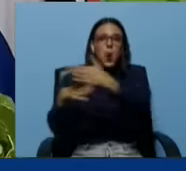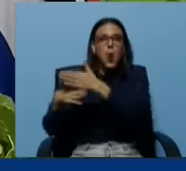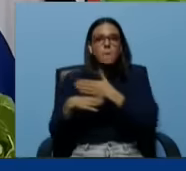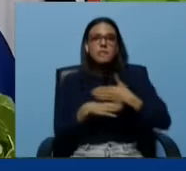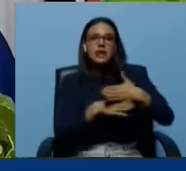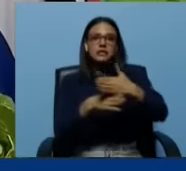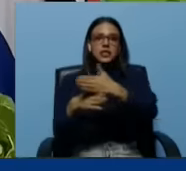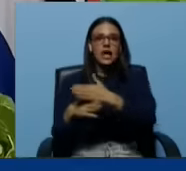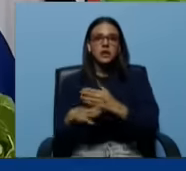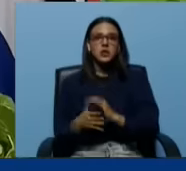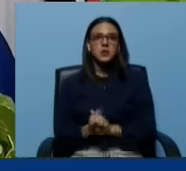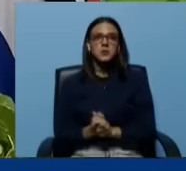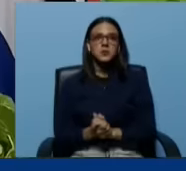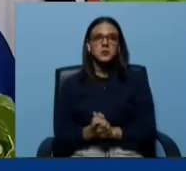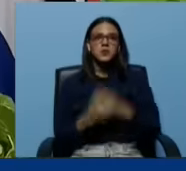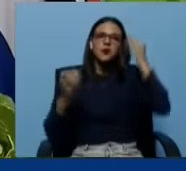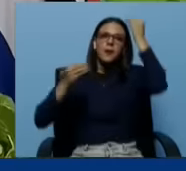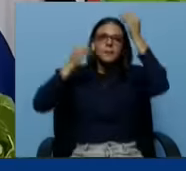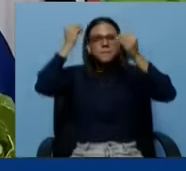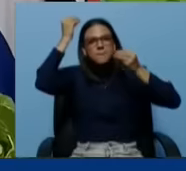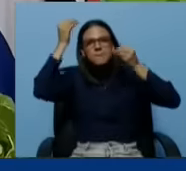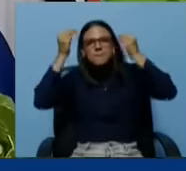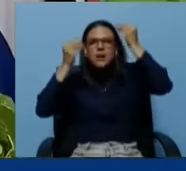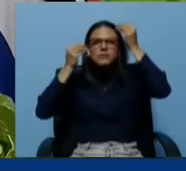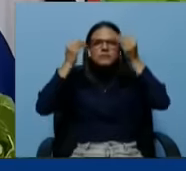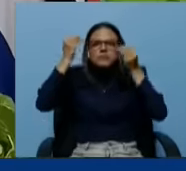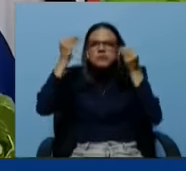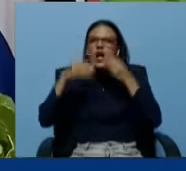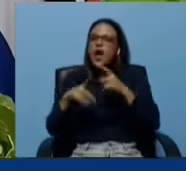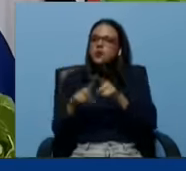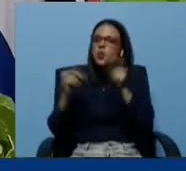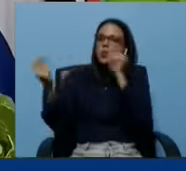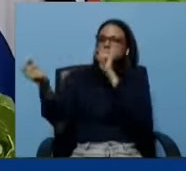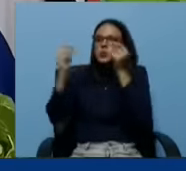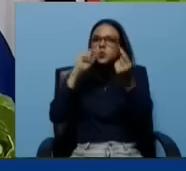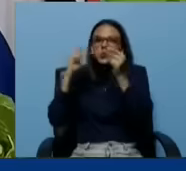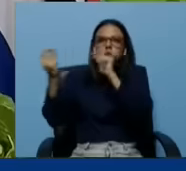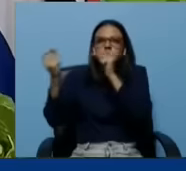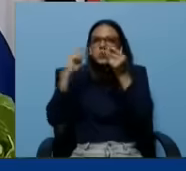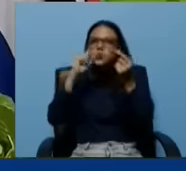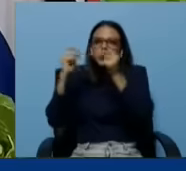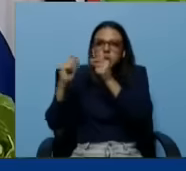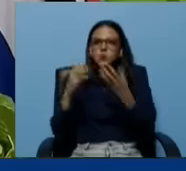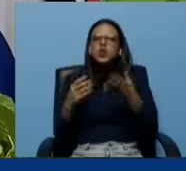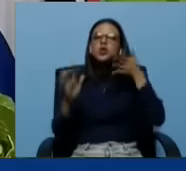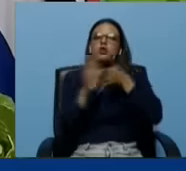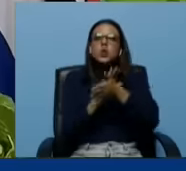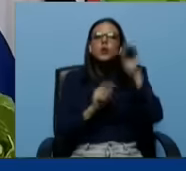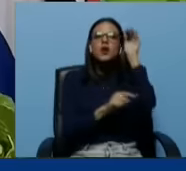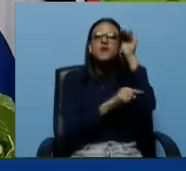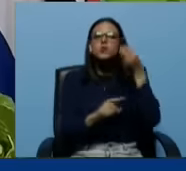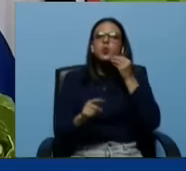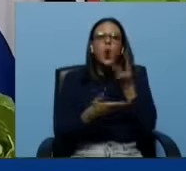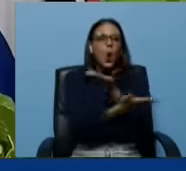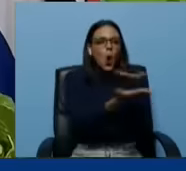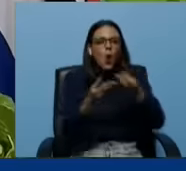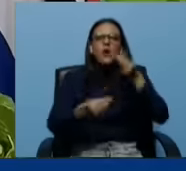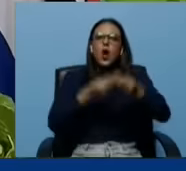y pensando lógicamente en la unidad de nuestros pueblos, cómo